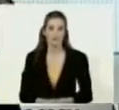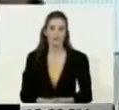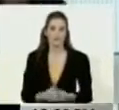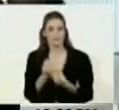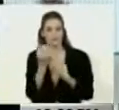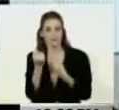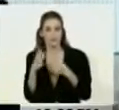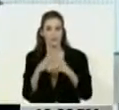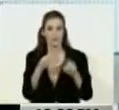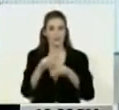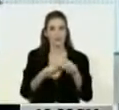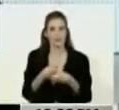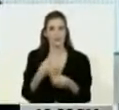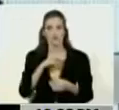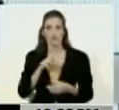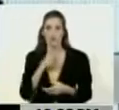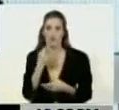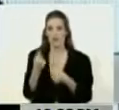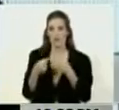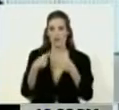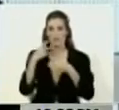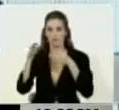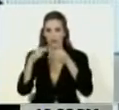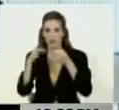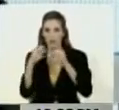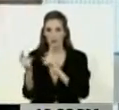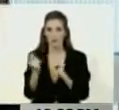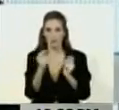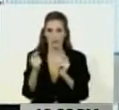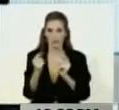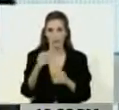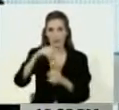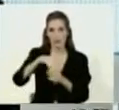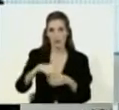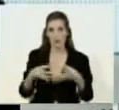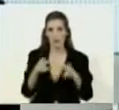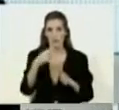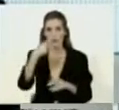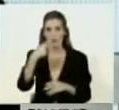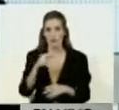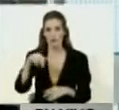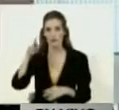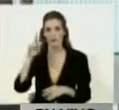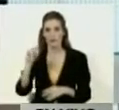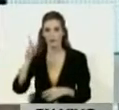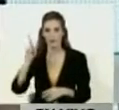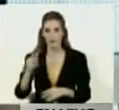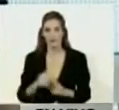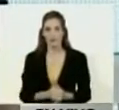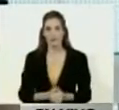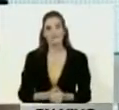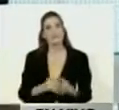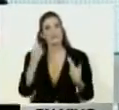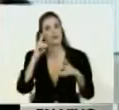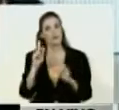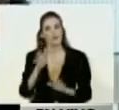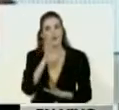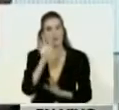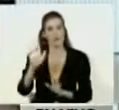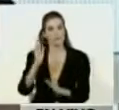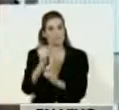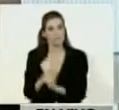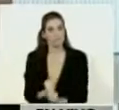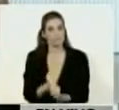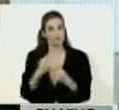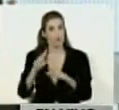lo que estábamos haciendo, de lo que nosotros estábamos debatiendo internamente en el PRV. Yo creo que no es el momento, pero